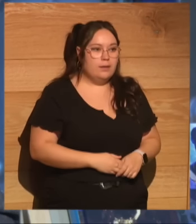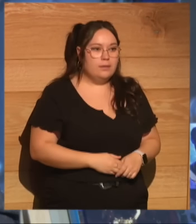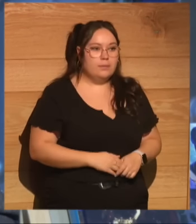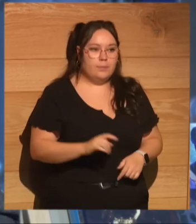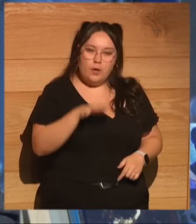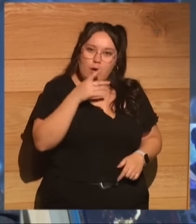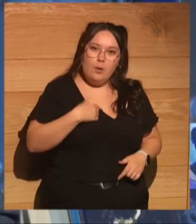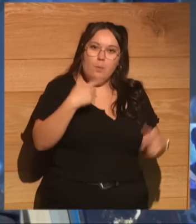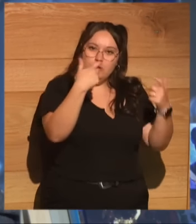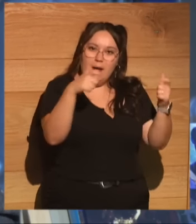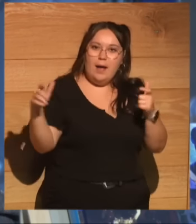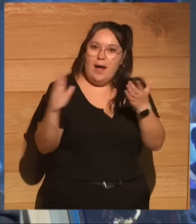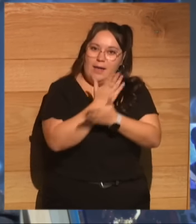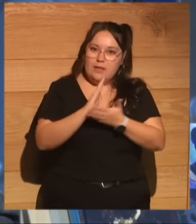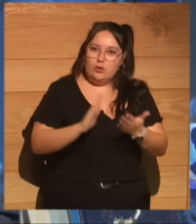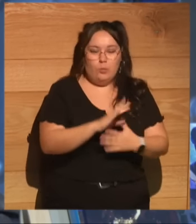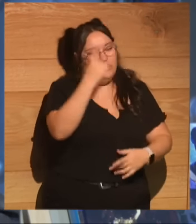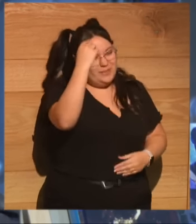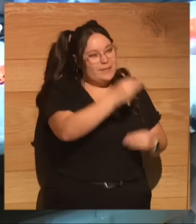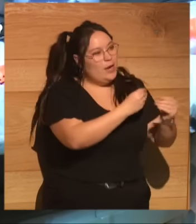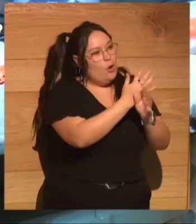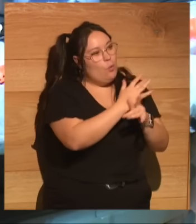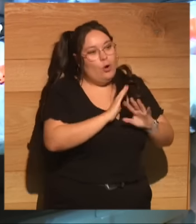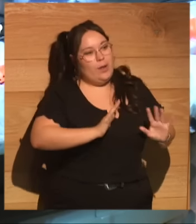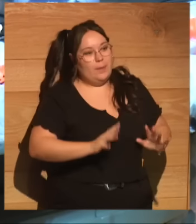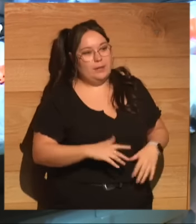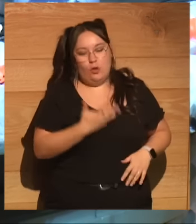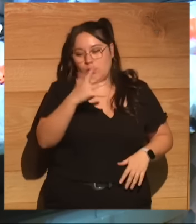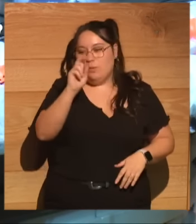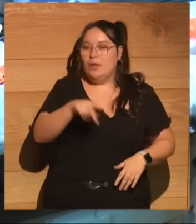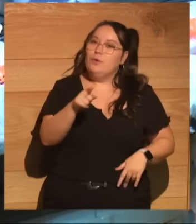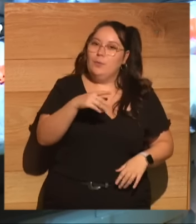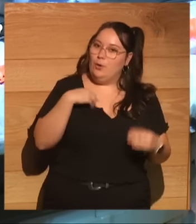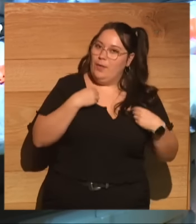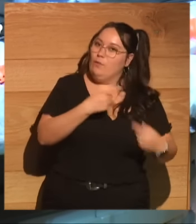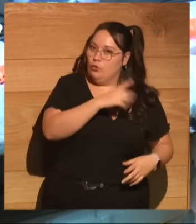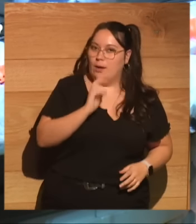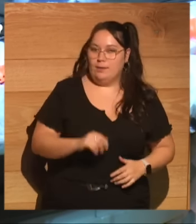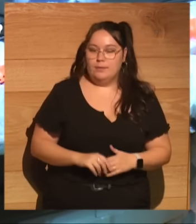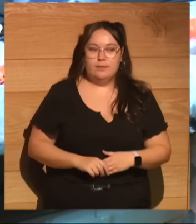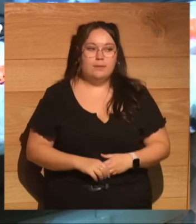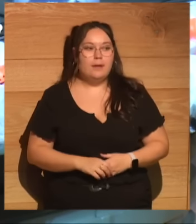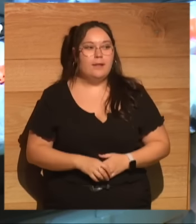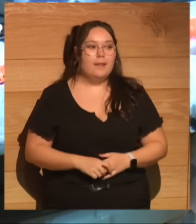ahora vamos a diseccionar cada una de las. Son 50 pavos, pero lo va a disfrutar.